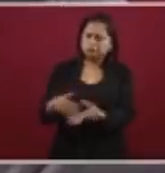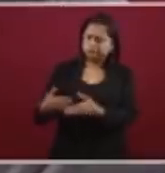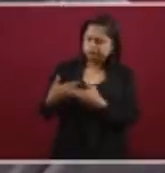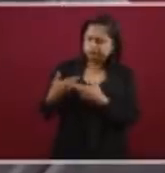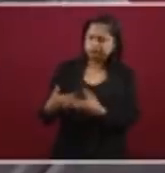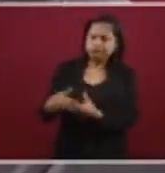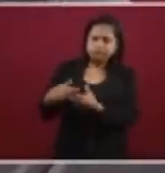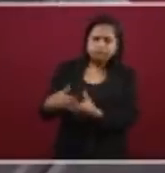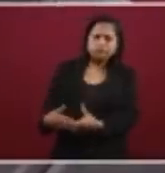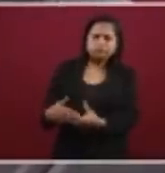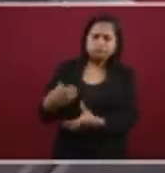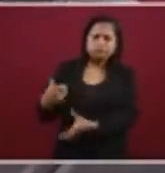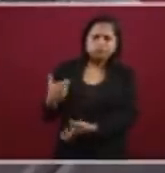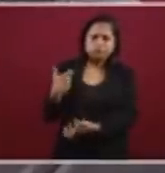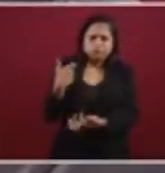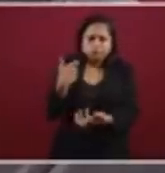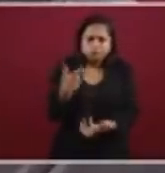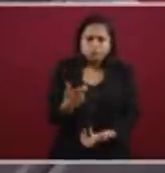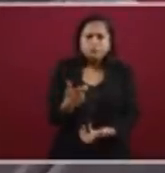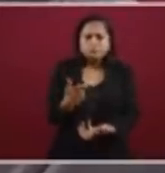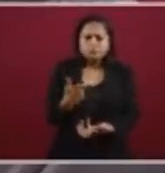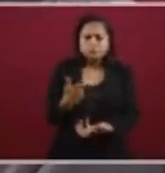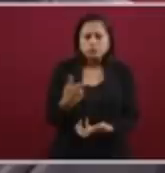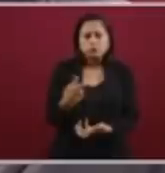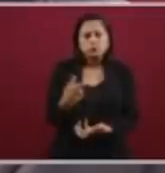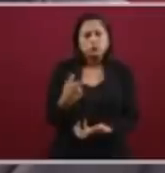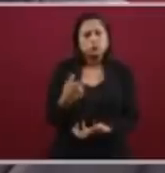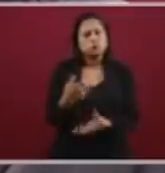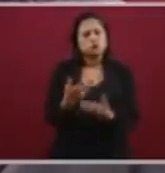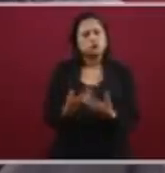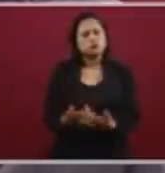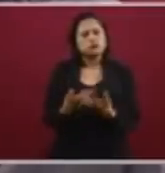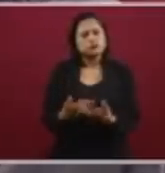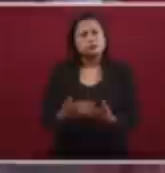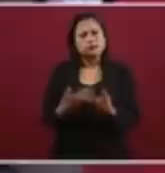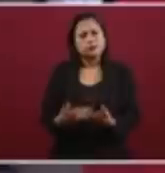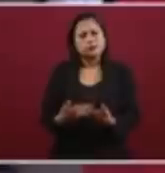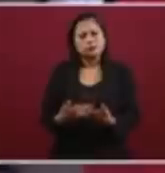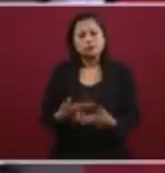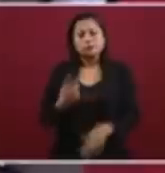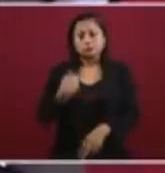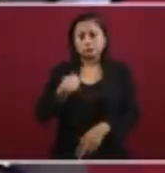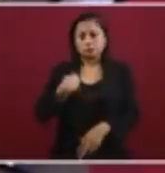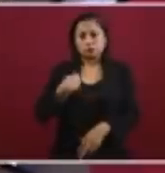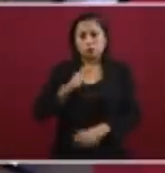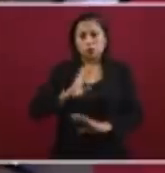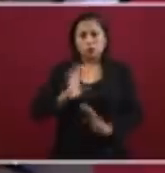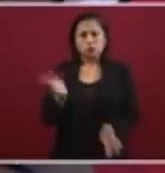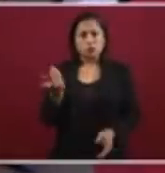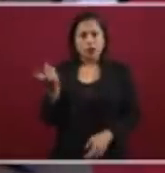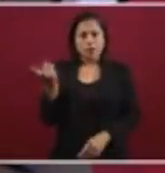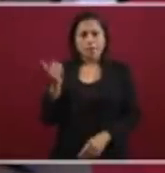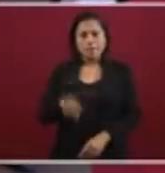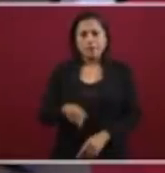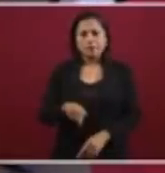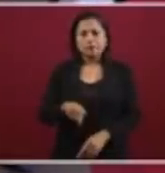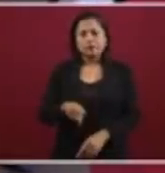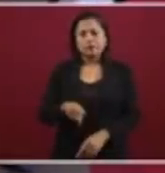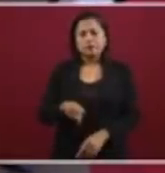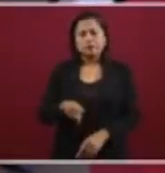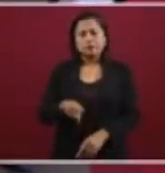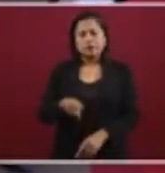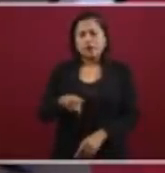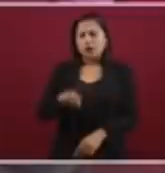dada la instrucción de qué participe todo el gobierno con todos los